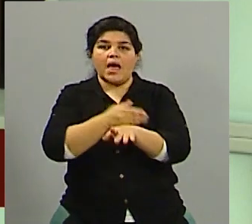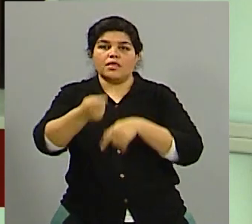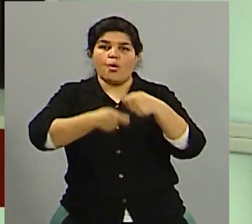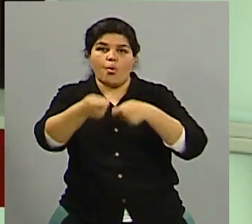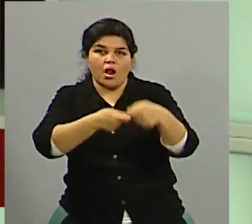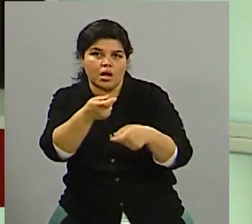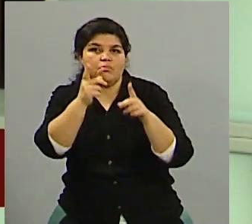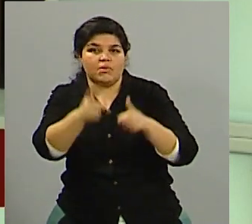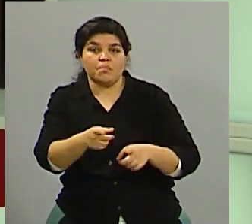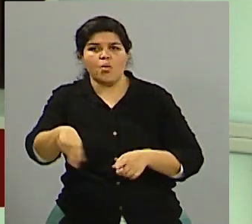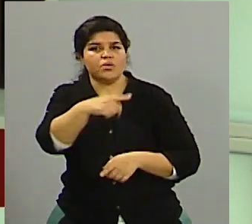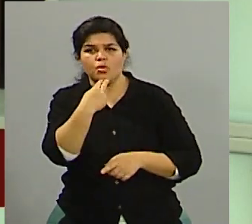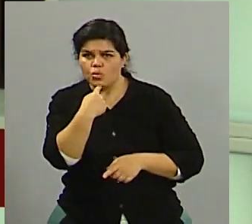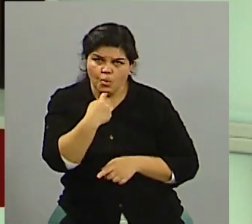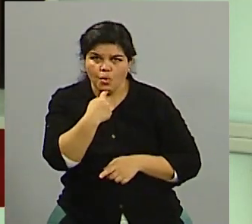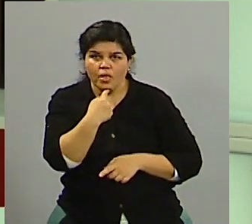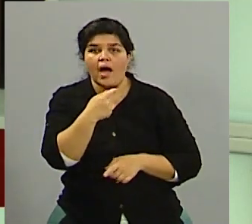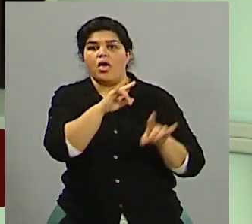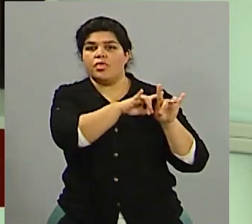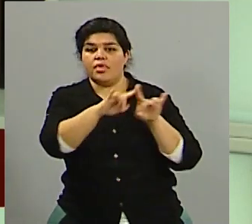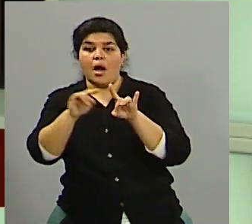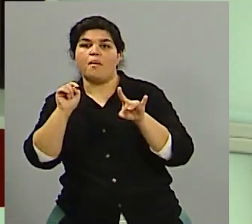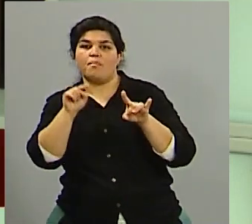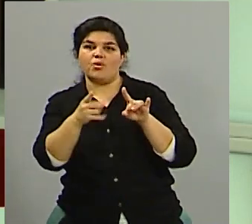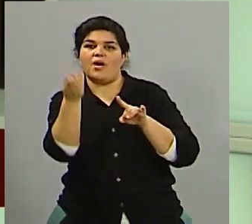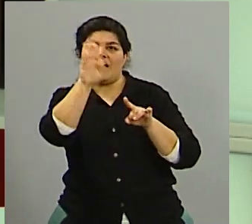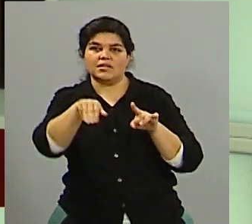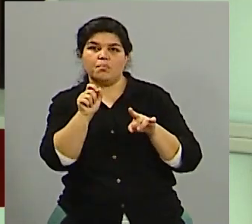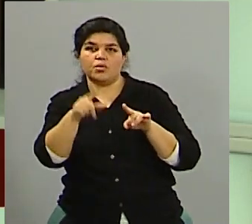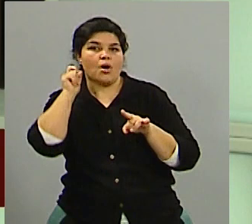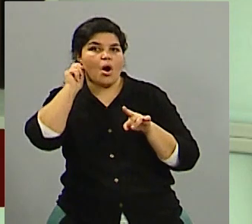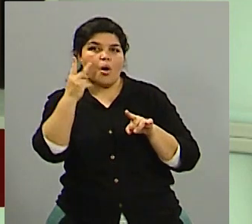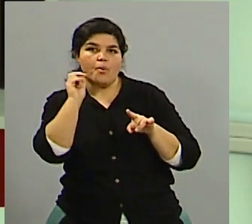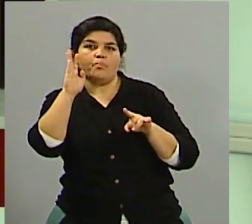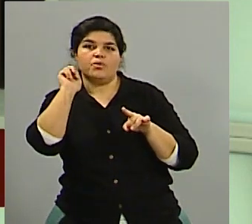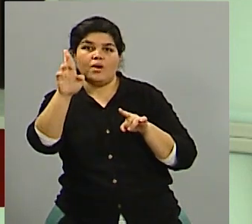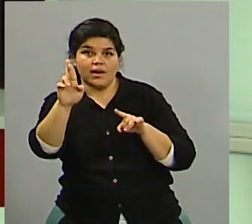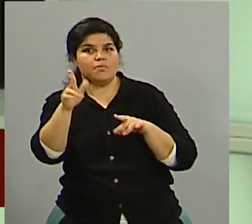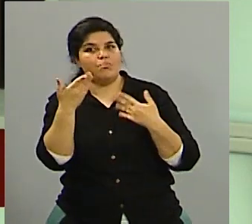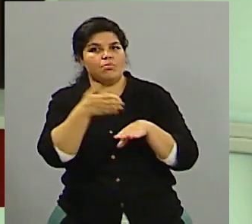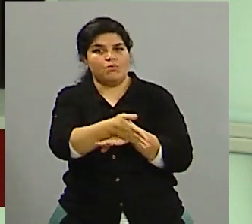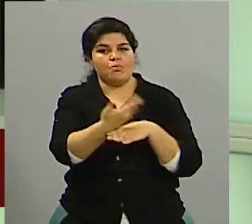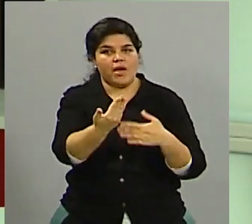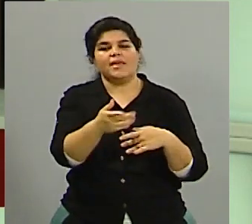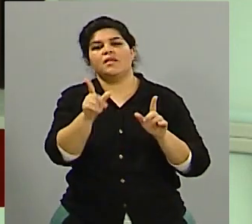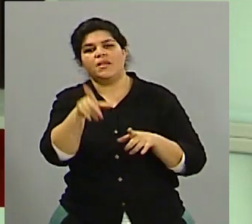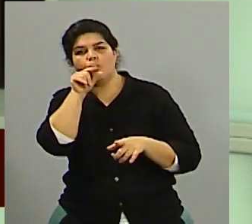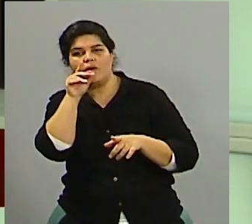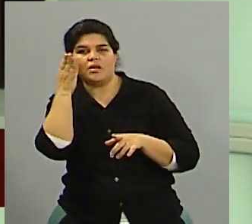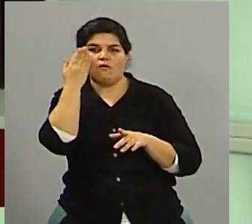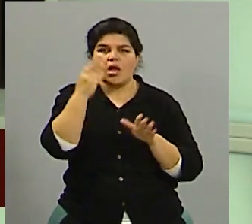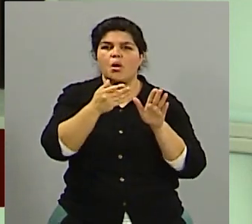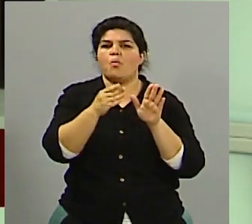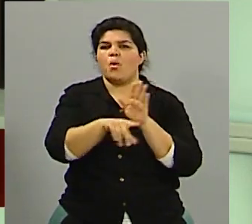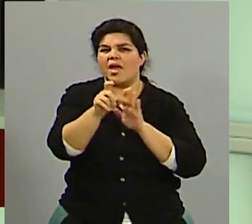pueden ingresar en anses.gov.ar, donde se van a encontrar con toda la información. Y también a través de las redes de ANSES, donde también, por supuesto, se